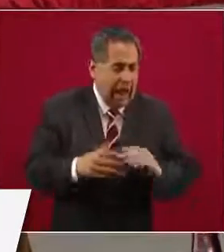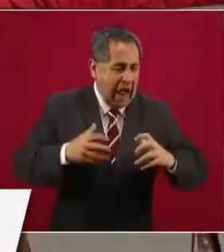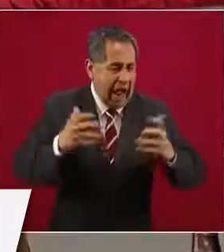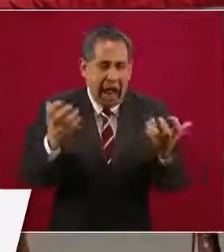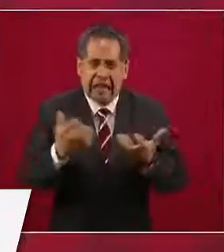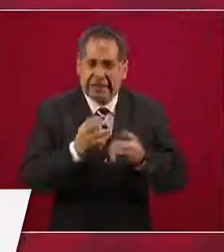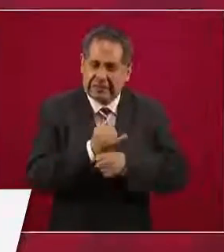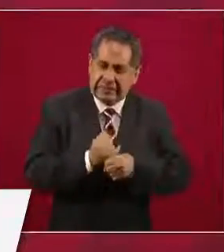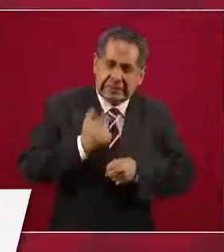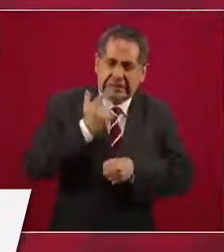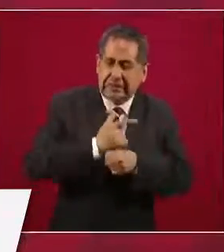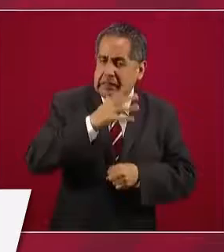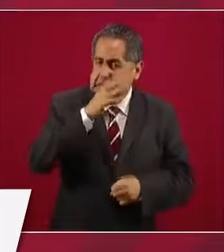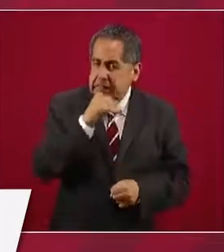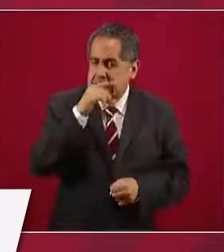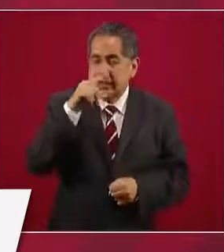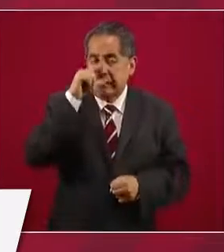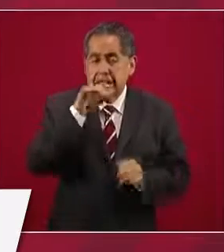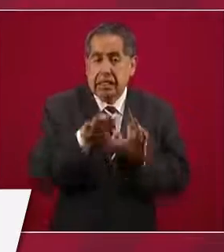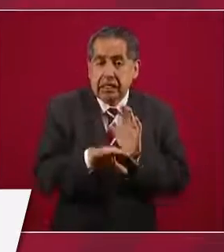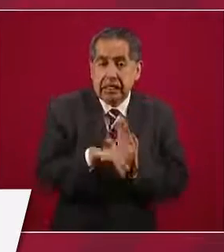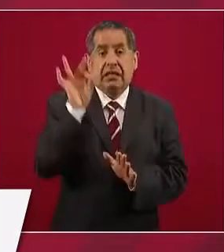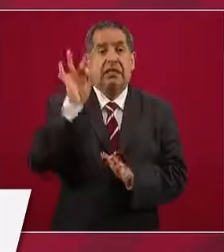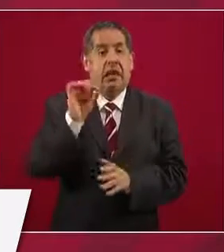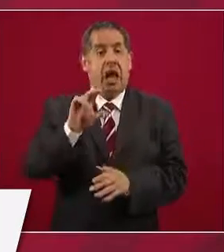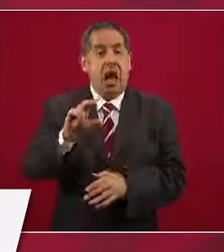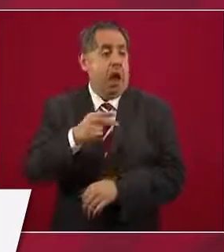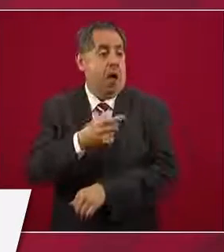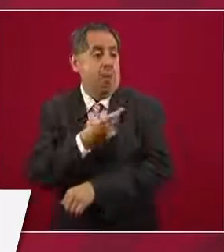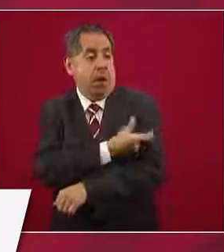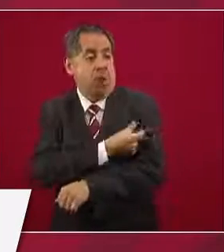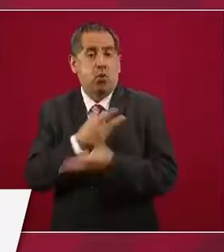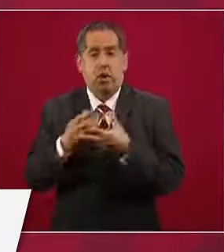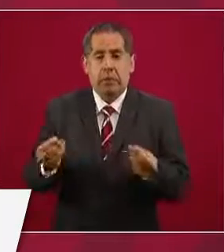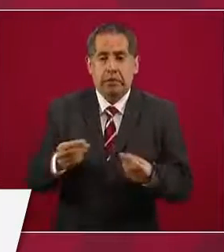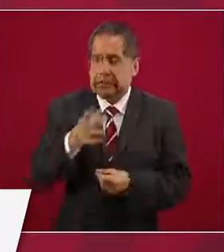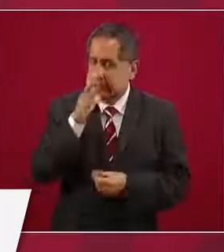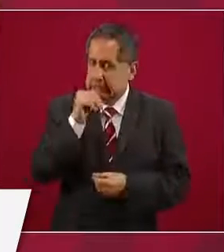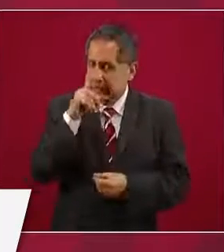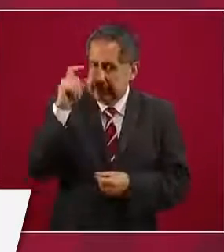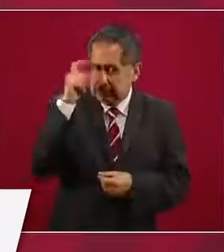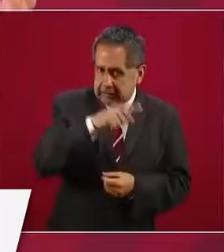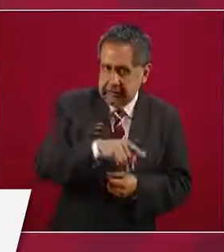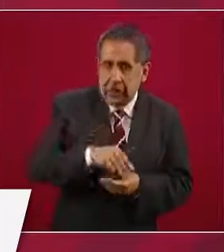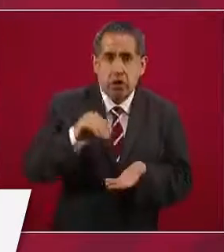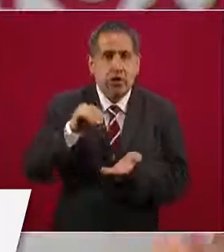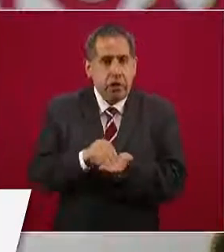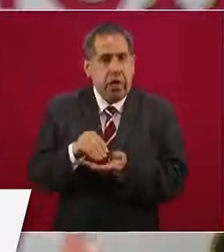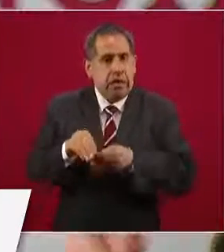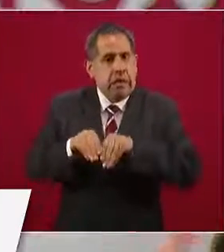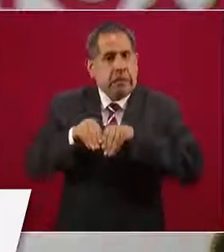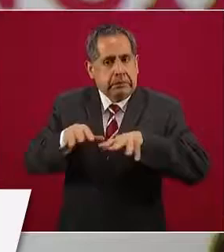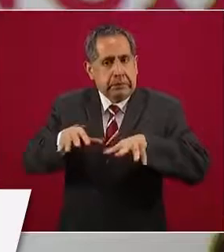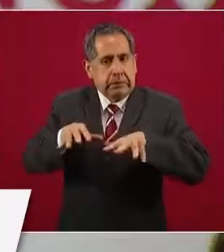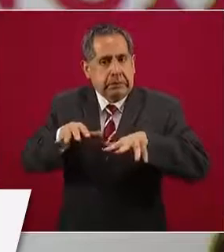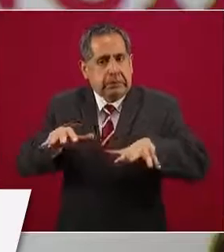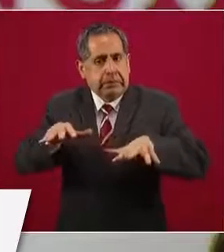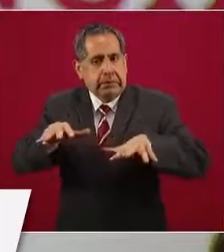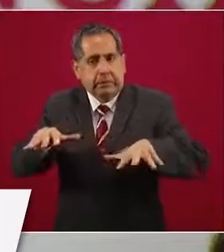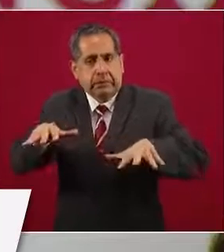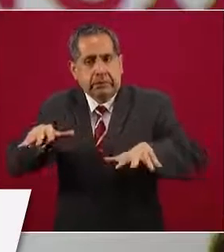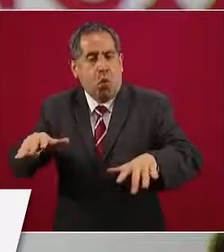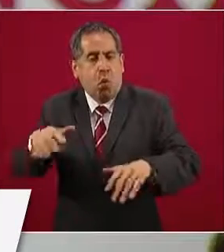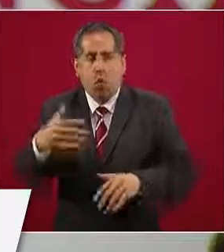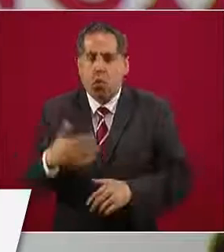frustrante y muy inquietante cuando hay una epidemia que continúa expande expandiéndose expandiéndose